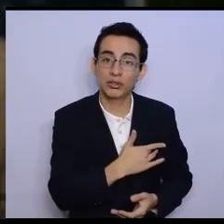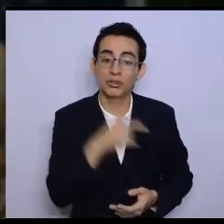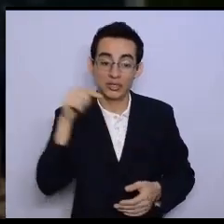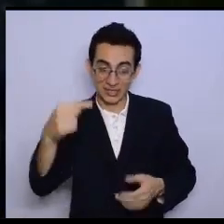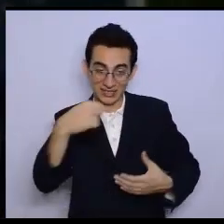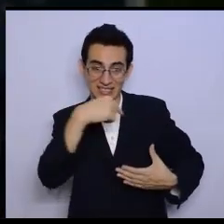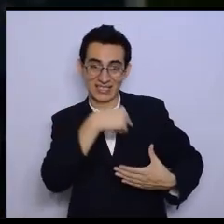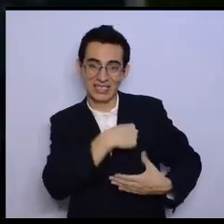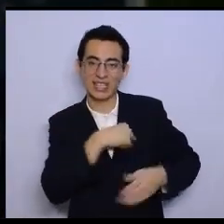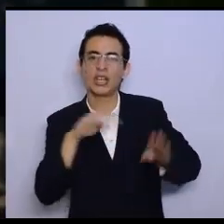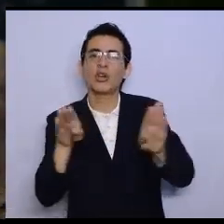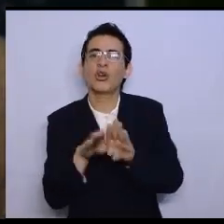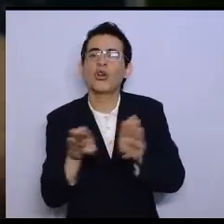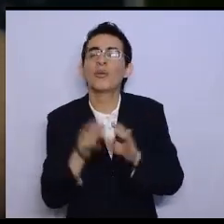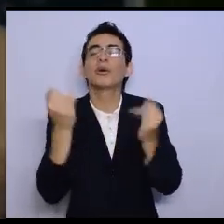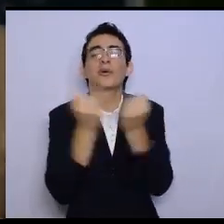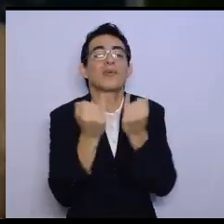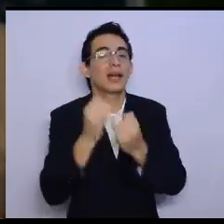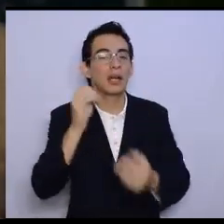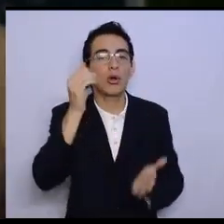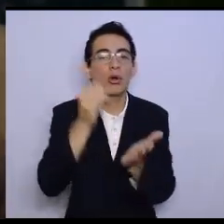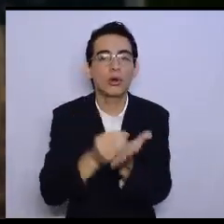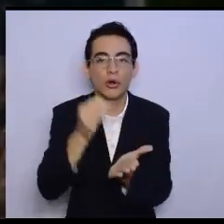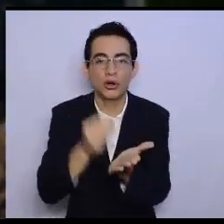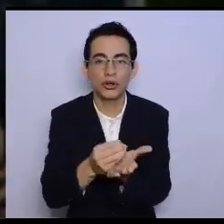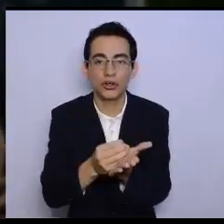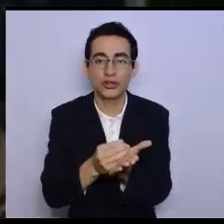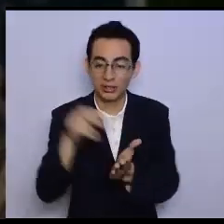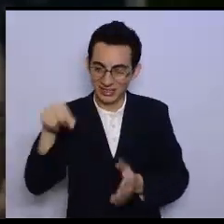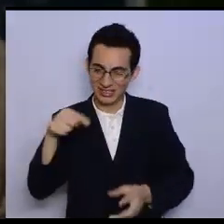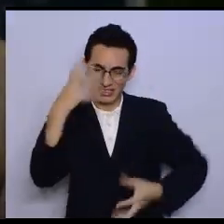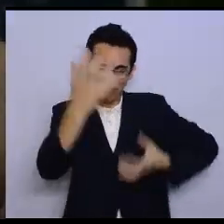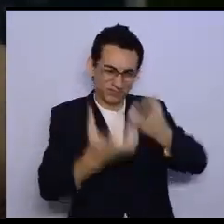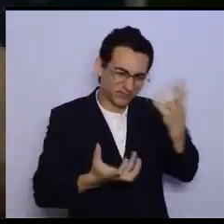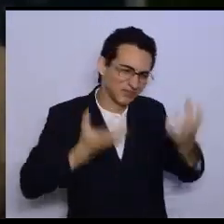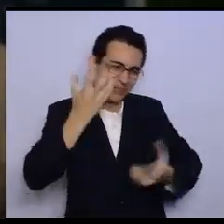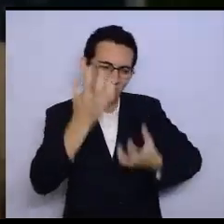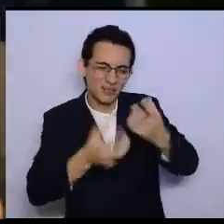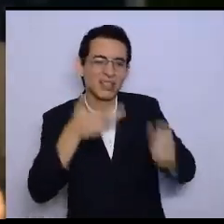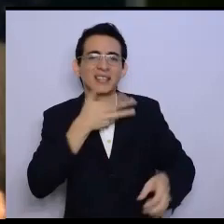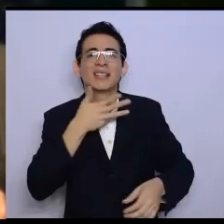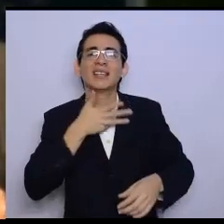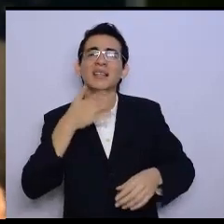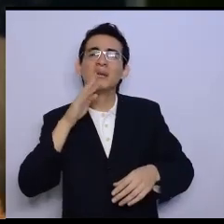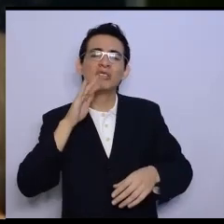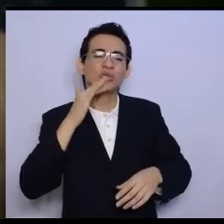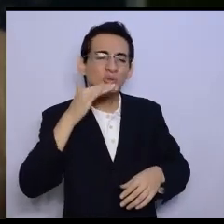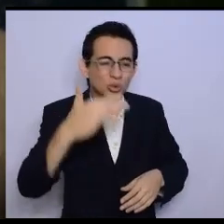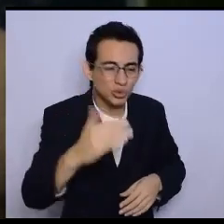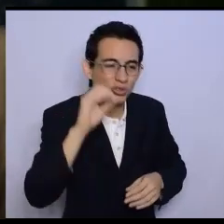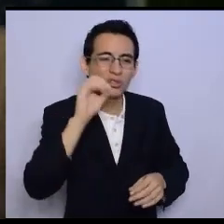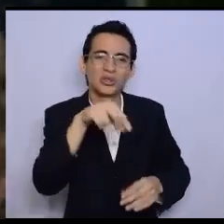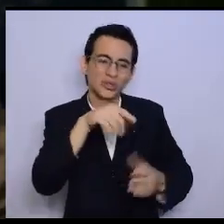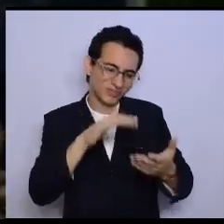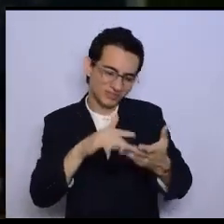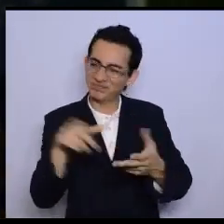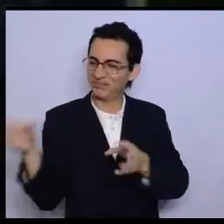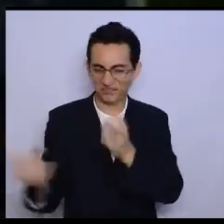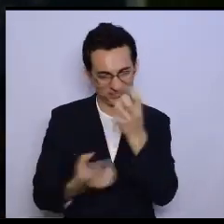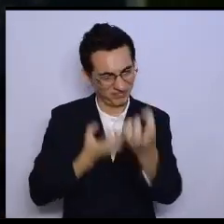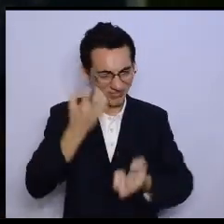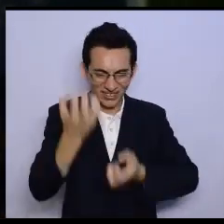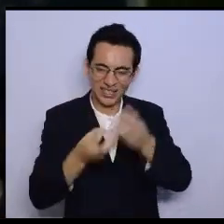fundirá como se funde el oro, para purificarme de las impurezas de mi vida. Limpiará